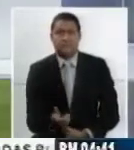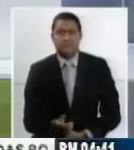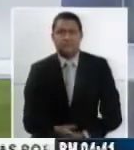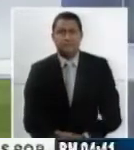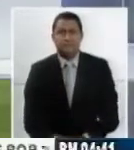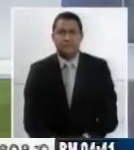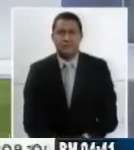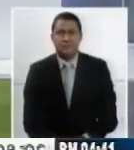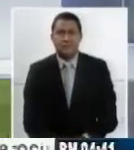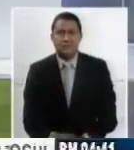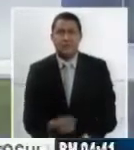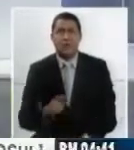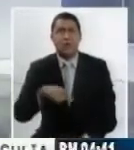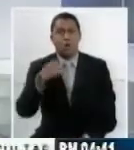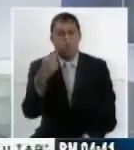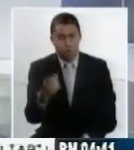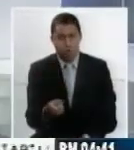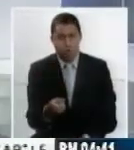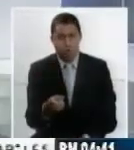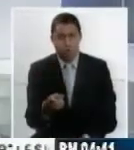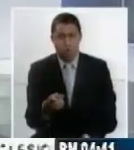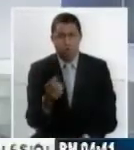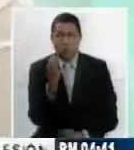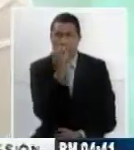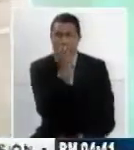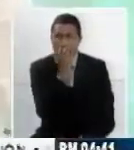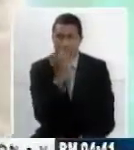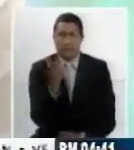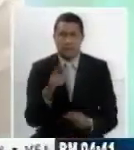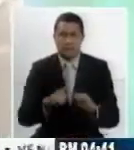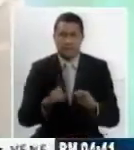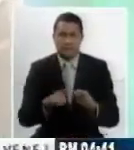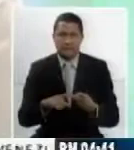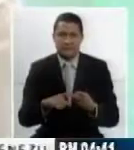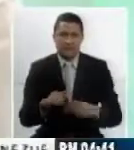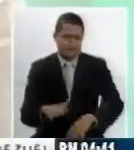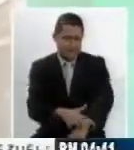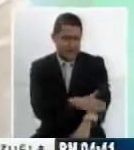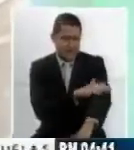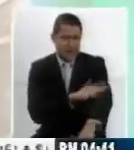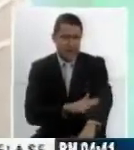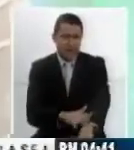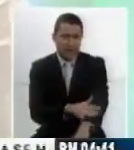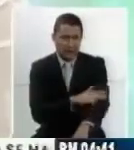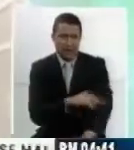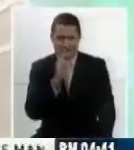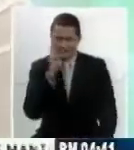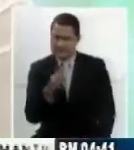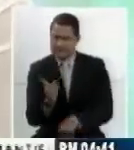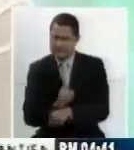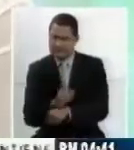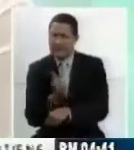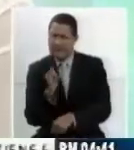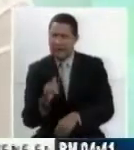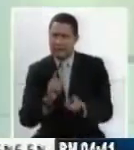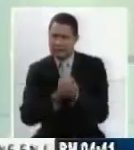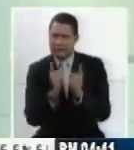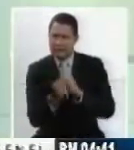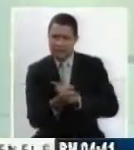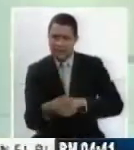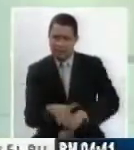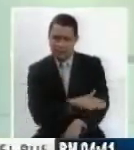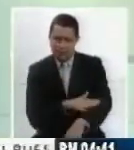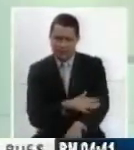Y pues la otra gran esfera de la alergia es nuestro órgano más grande, que es la piel, donde nosotros evidenciamos rápidamente que hay alteraciones